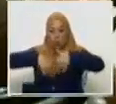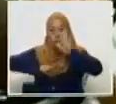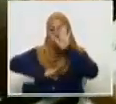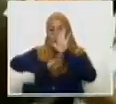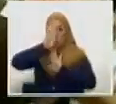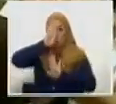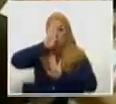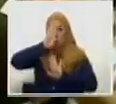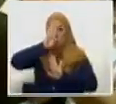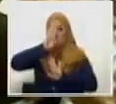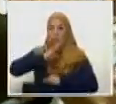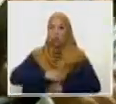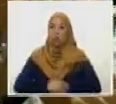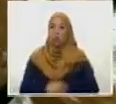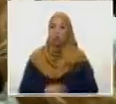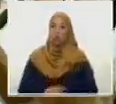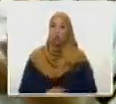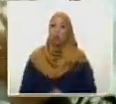desarrollo